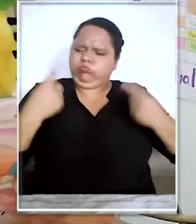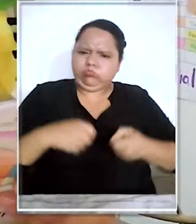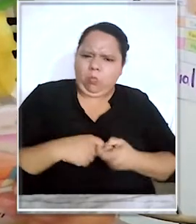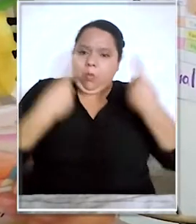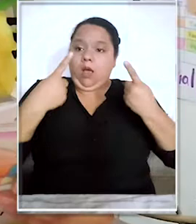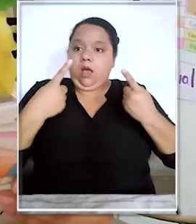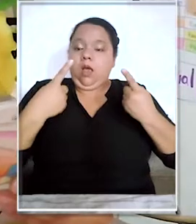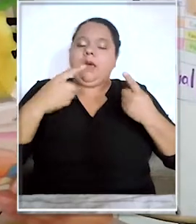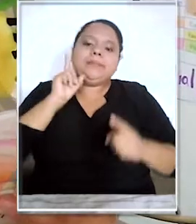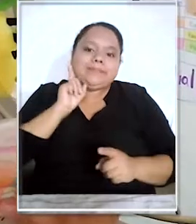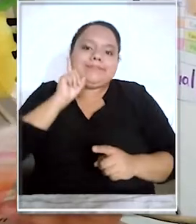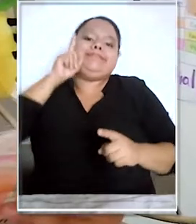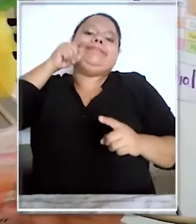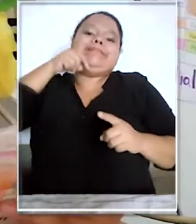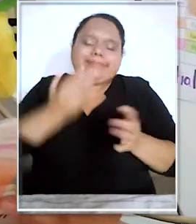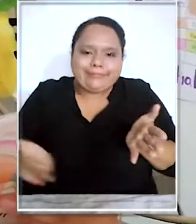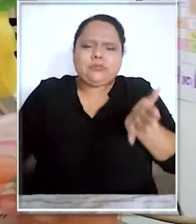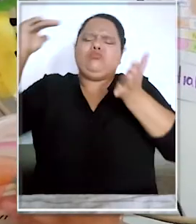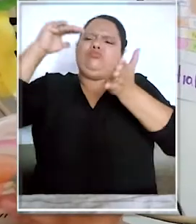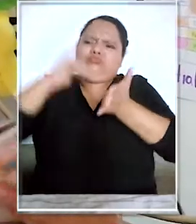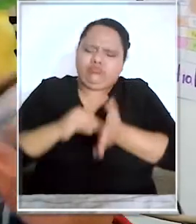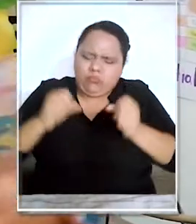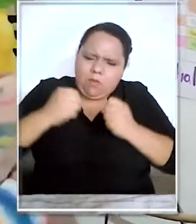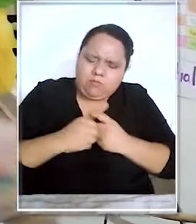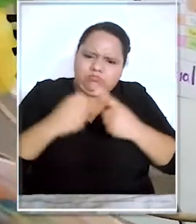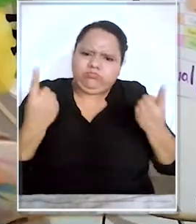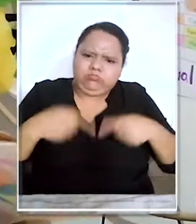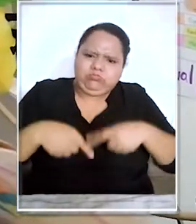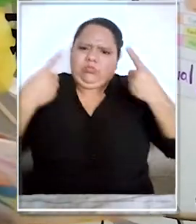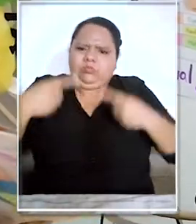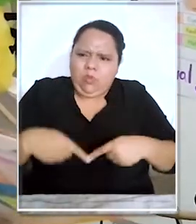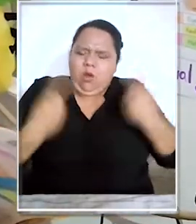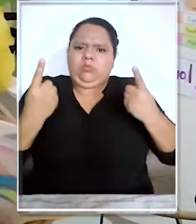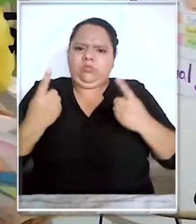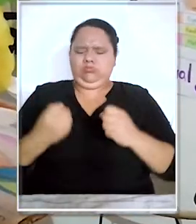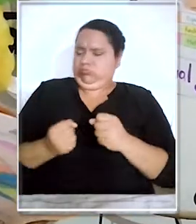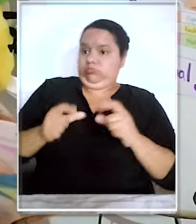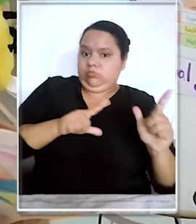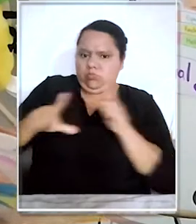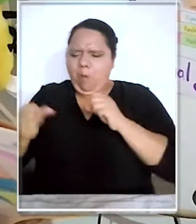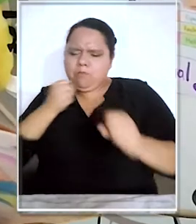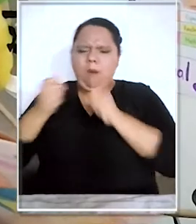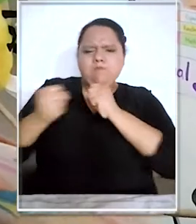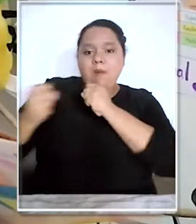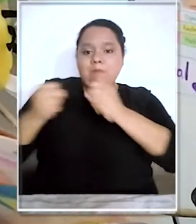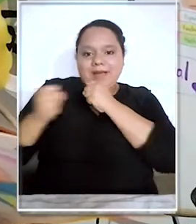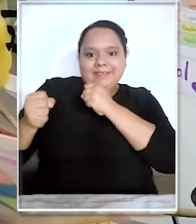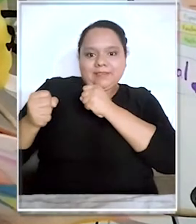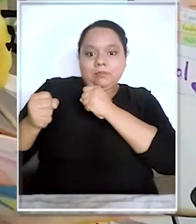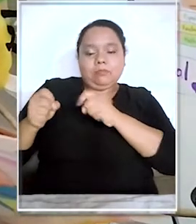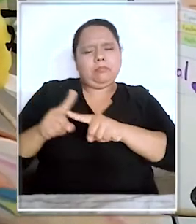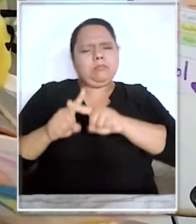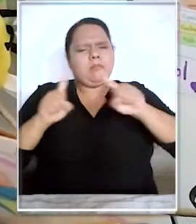discusión y esta se acaloró tanto que casi llegaron al punto de pelearse a puñetazos. Sin